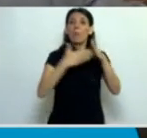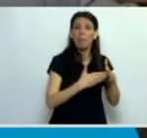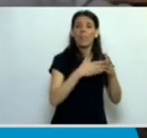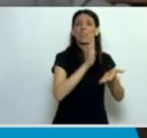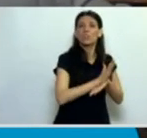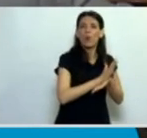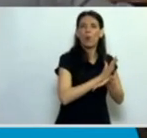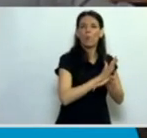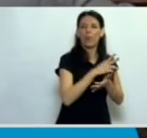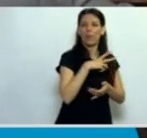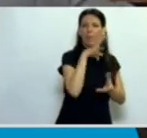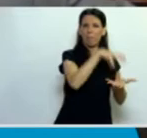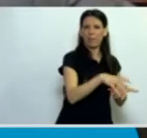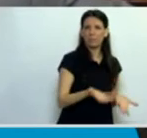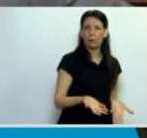Ese